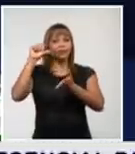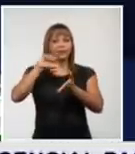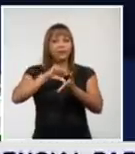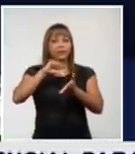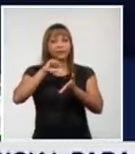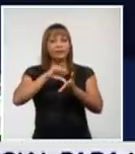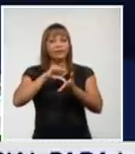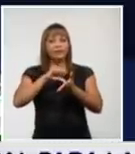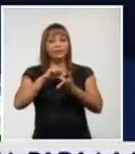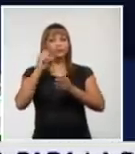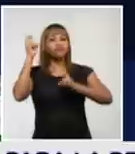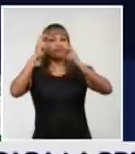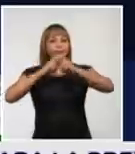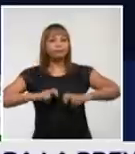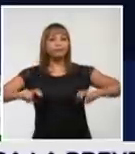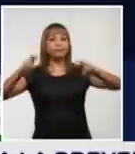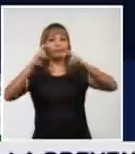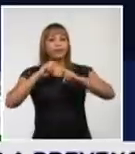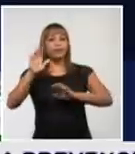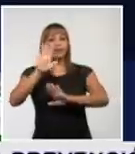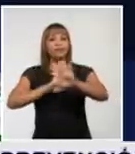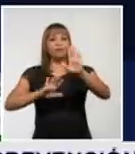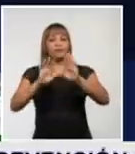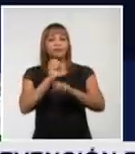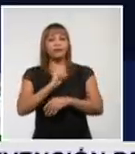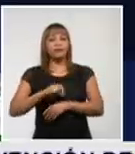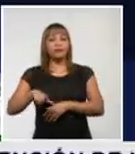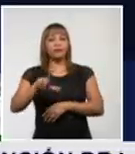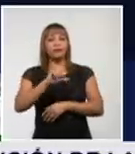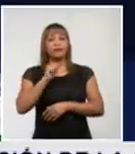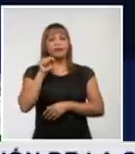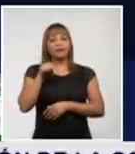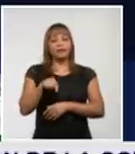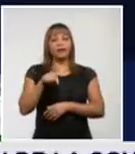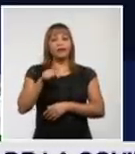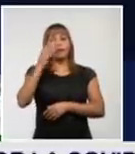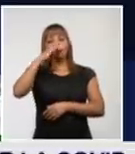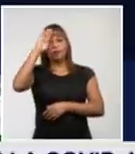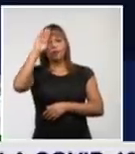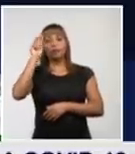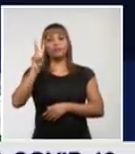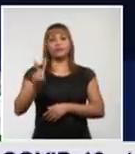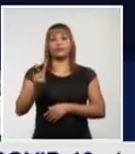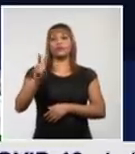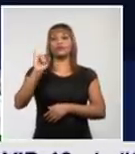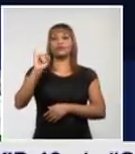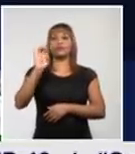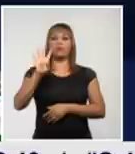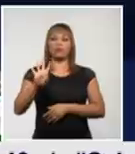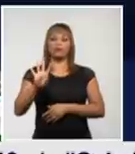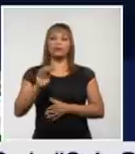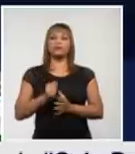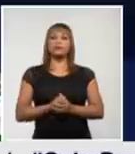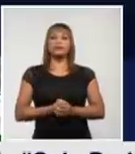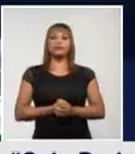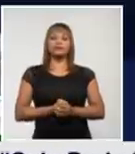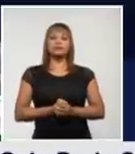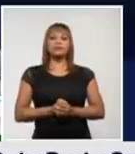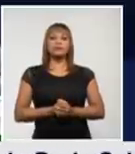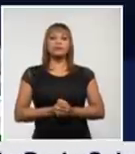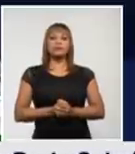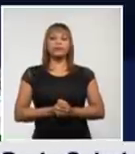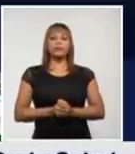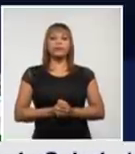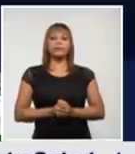de Investigaciones de la Defensa Civil de Cuba 264. Y